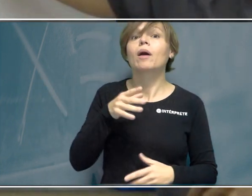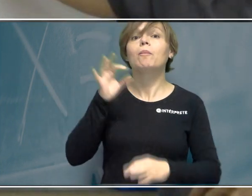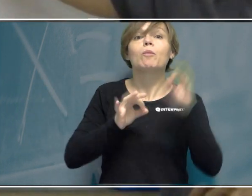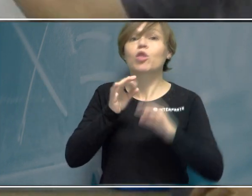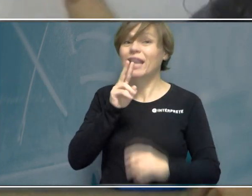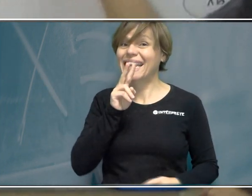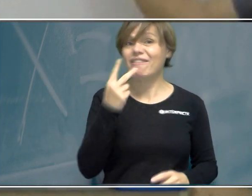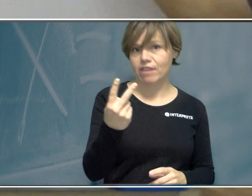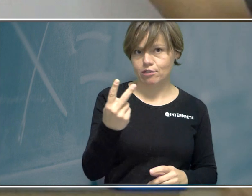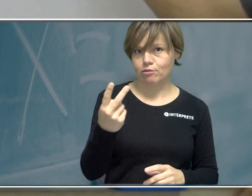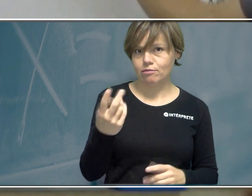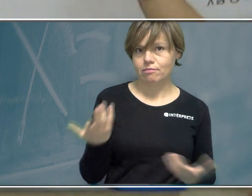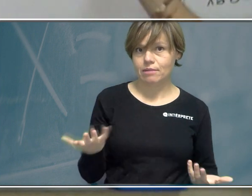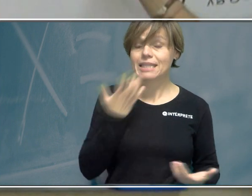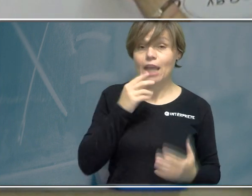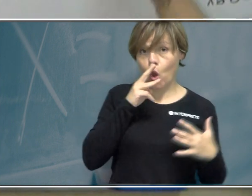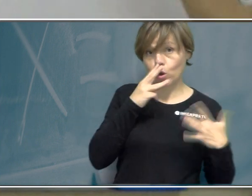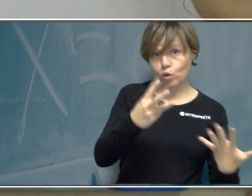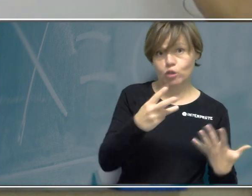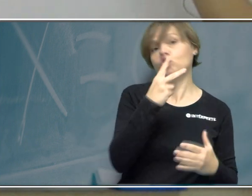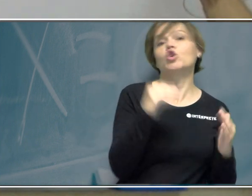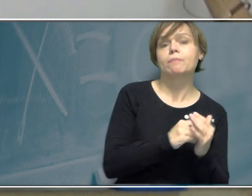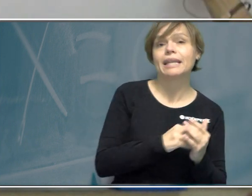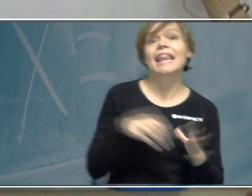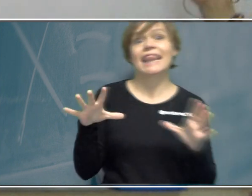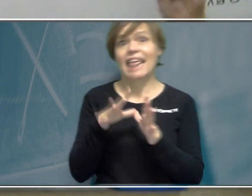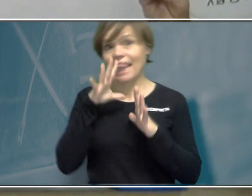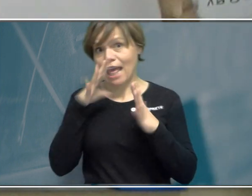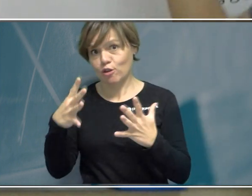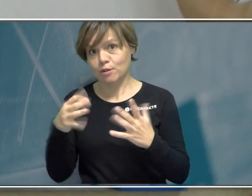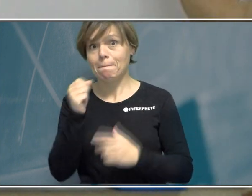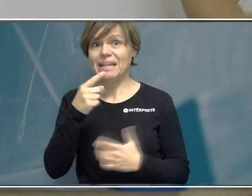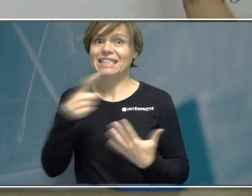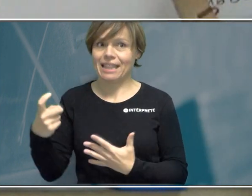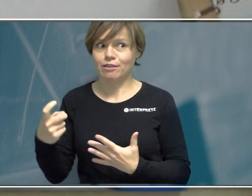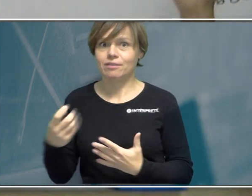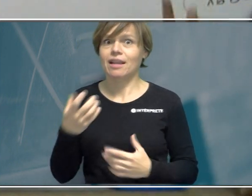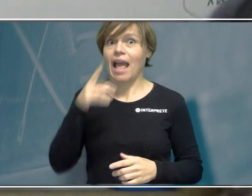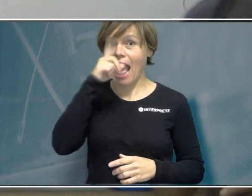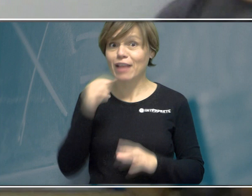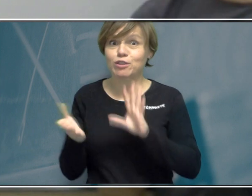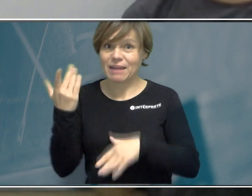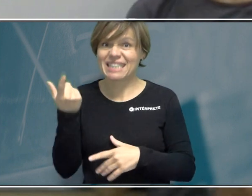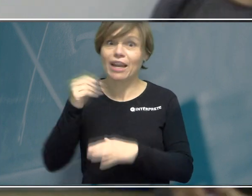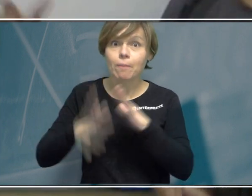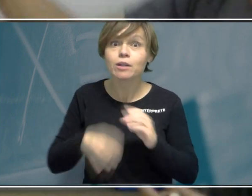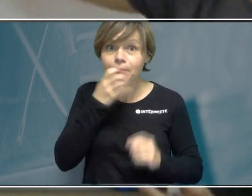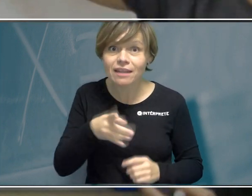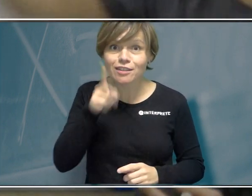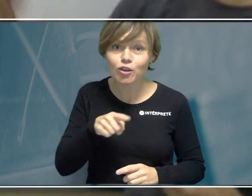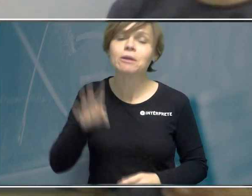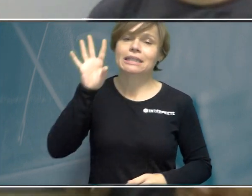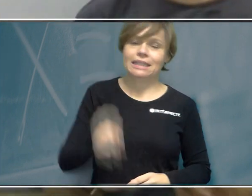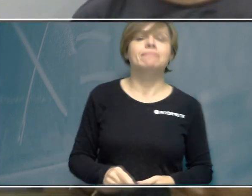inversamente proporcional. Cuando lleva 8 años, le tocan 2.000, lleva 10, le tocan 1.600, lleva más años, le toca menos dinero. ¿Está bien?